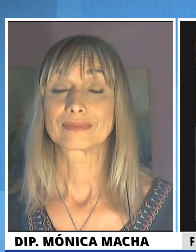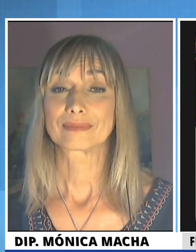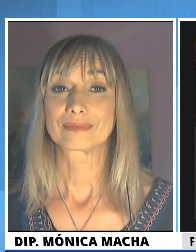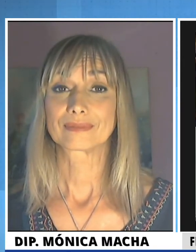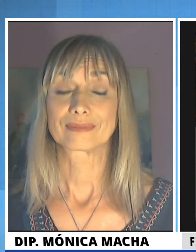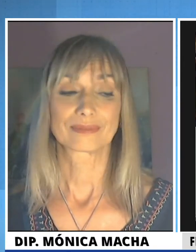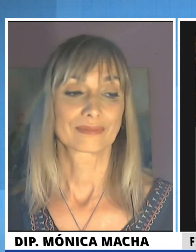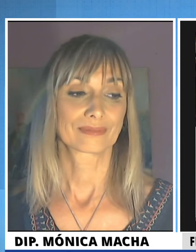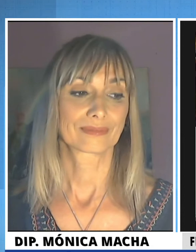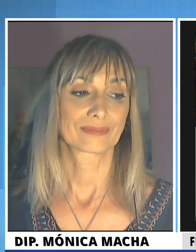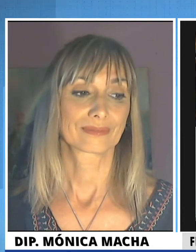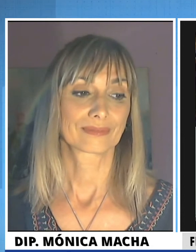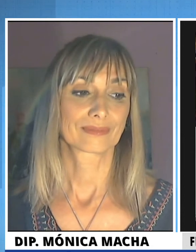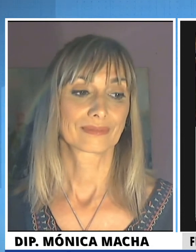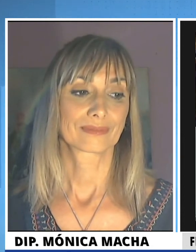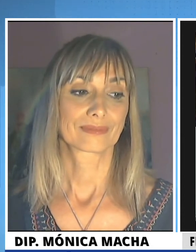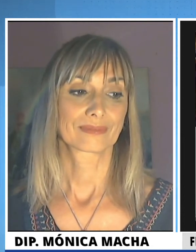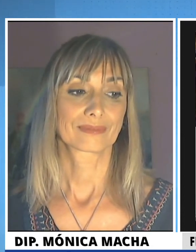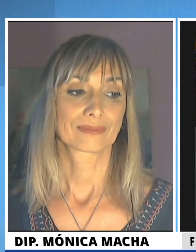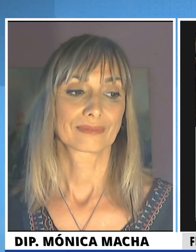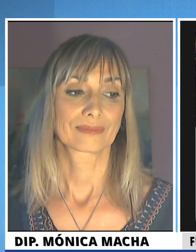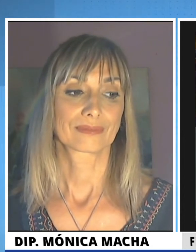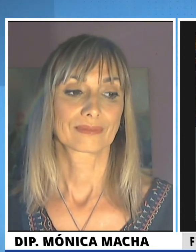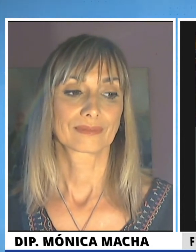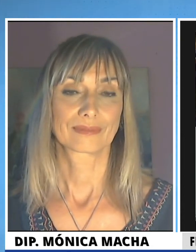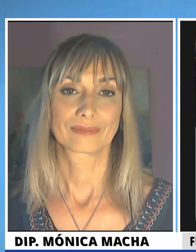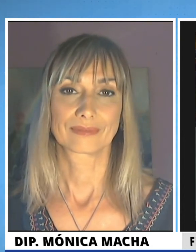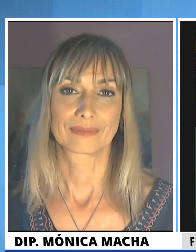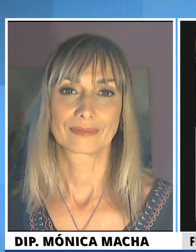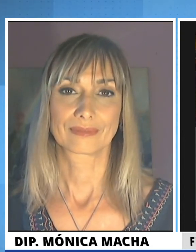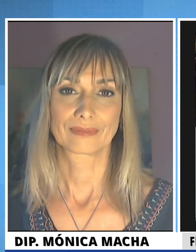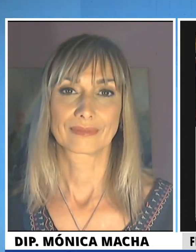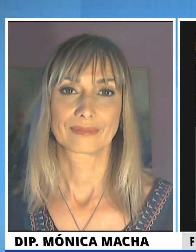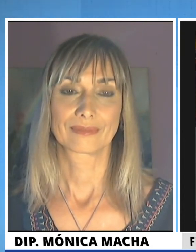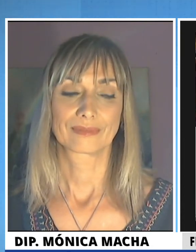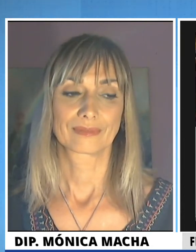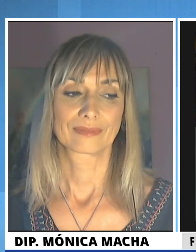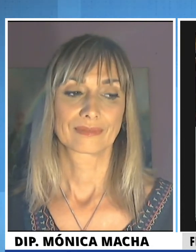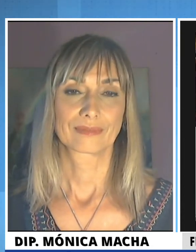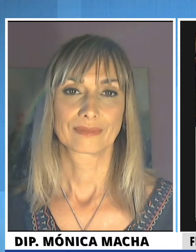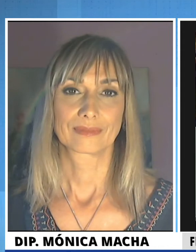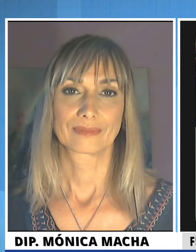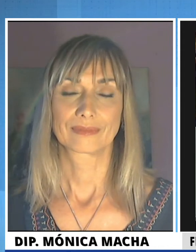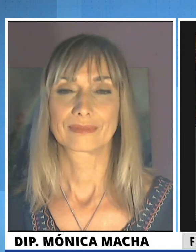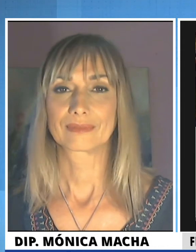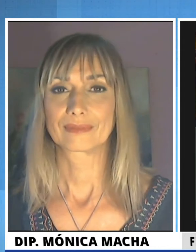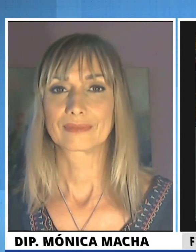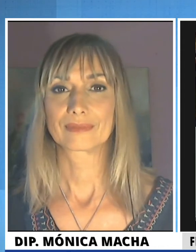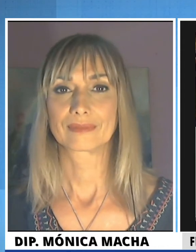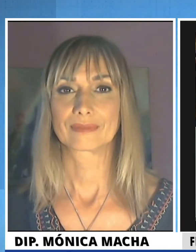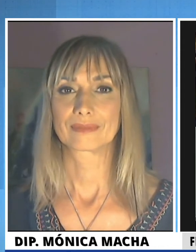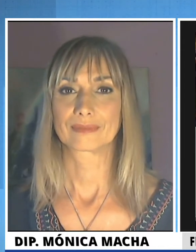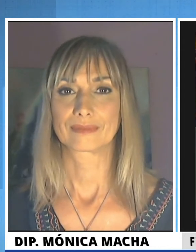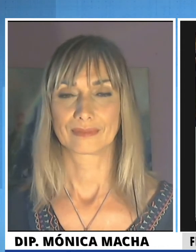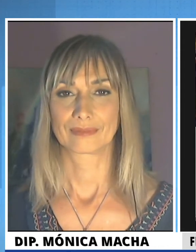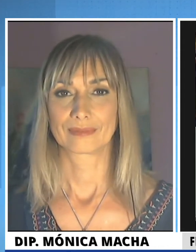lo que hacían, que está mal, cambien para bien o para poder vivir en comunidad. Y si es por